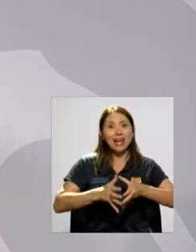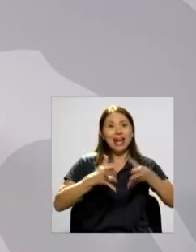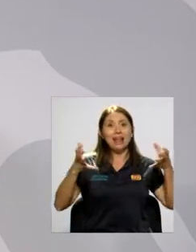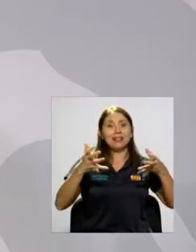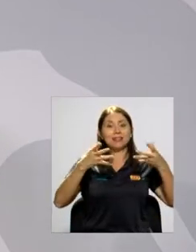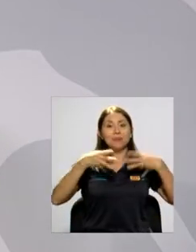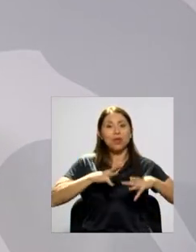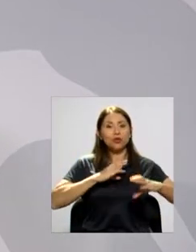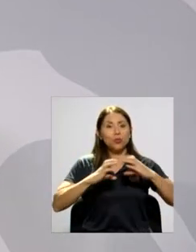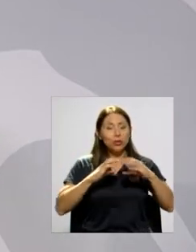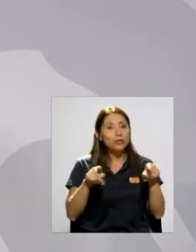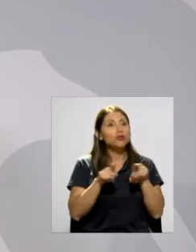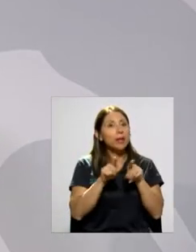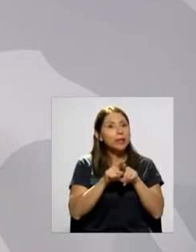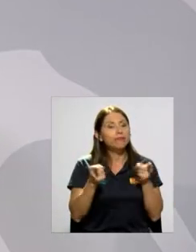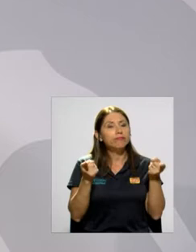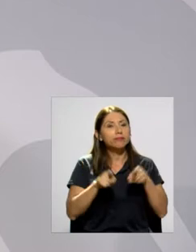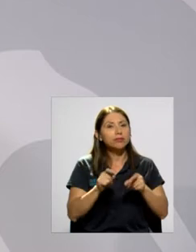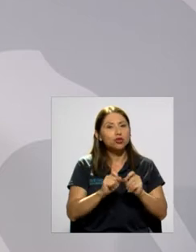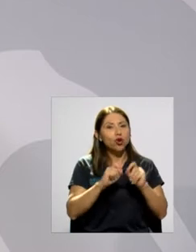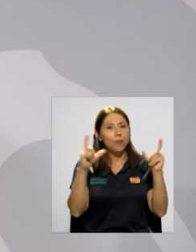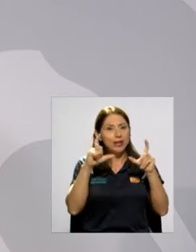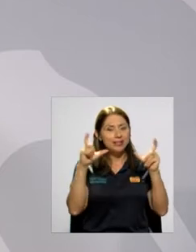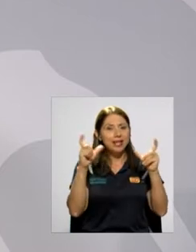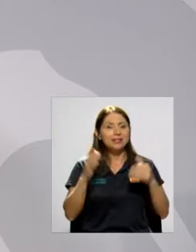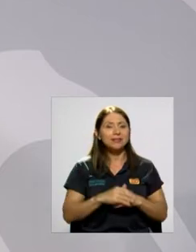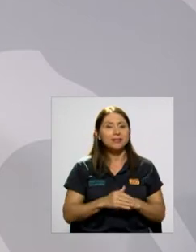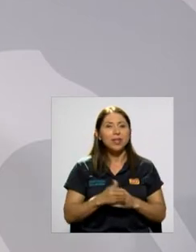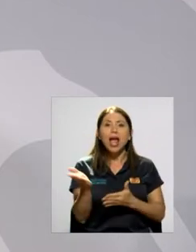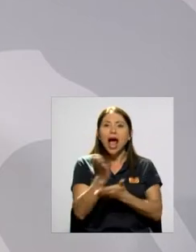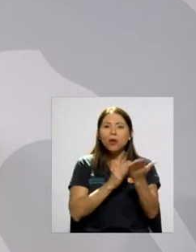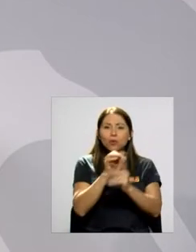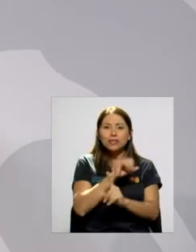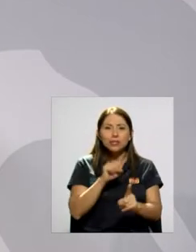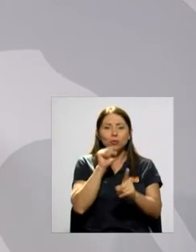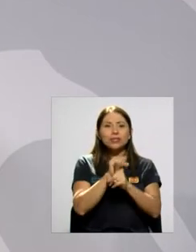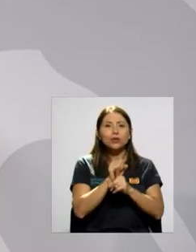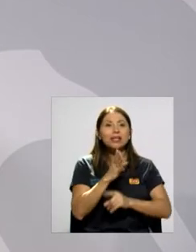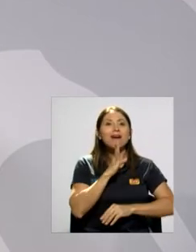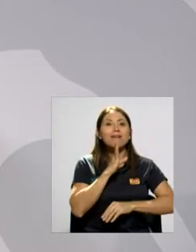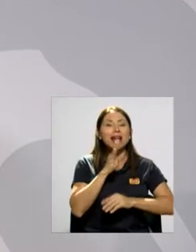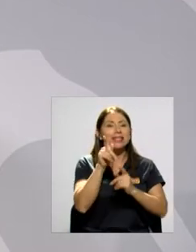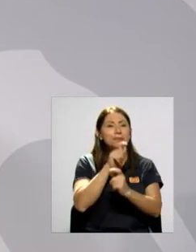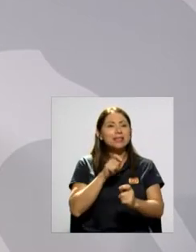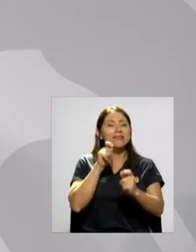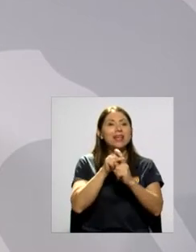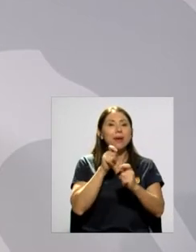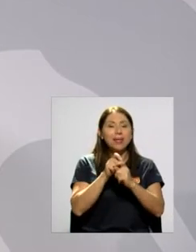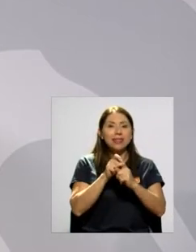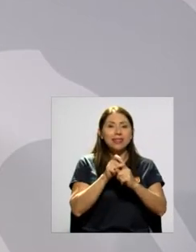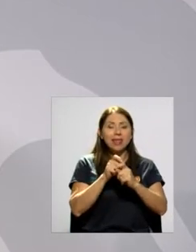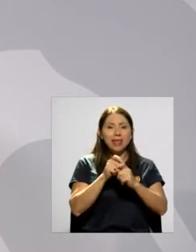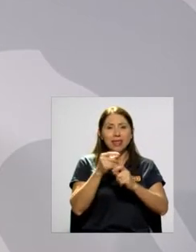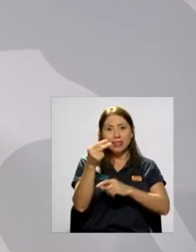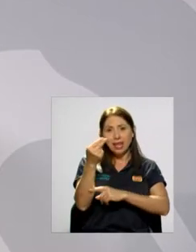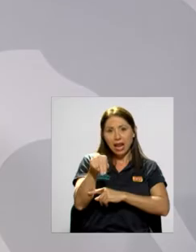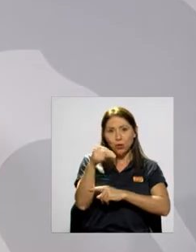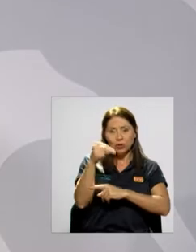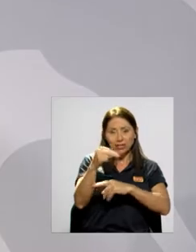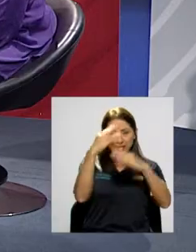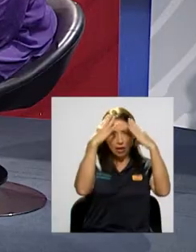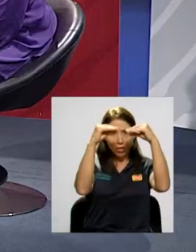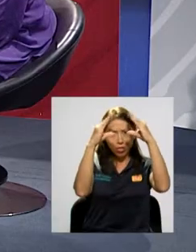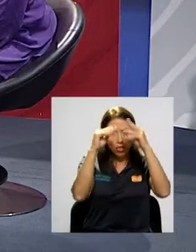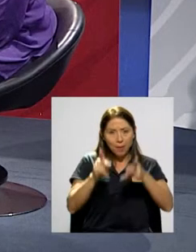¿no? Y algunas situaciones, y vamos a hablar específicamente del reportaje que publicó el periódico La